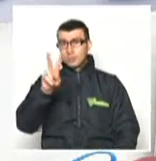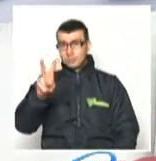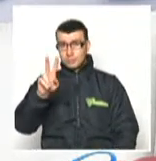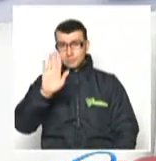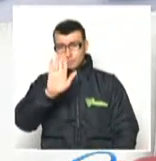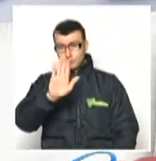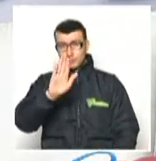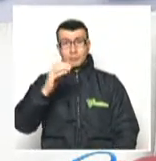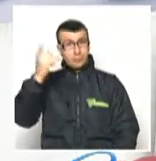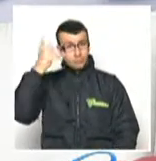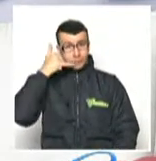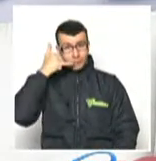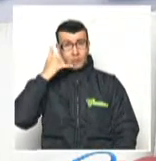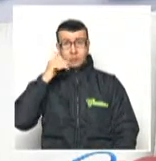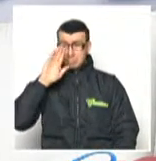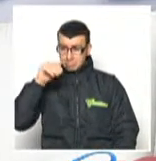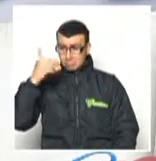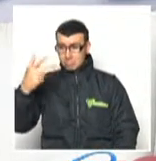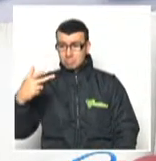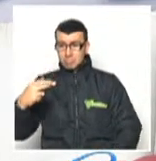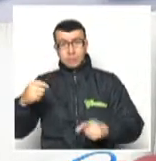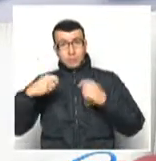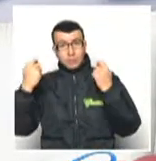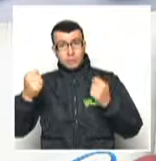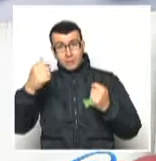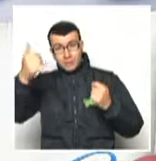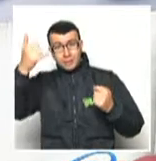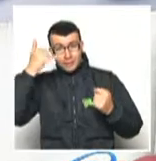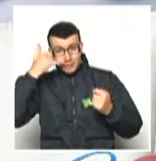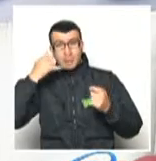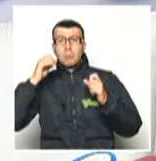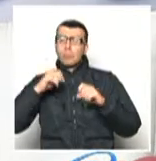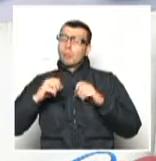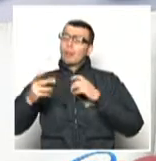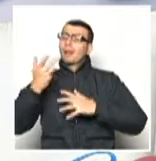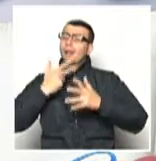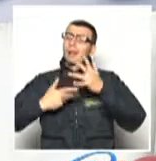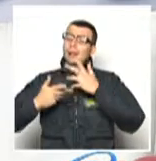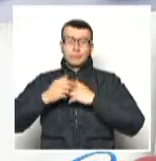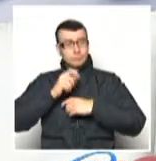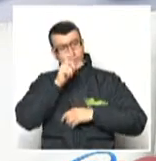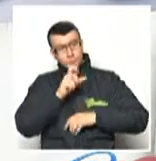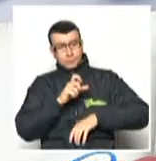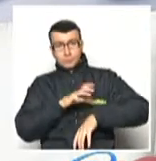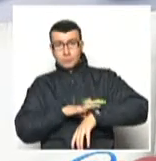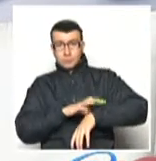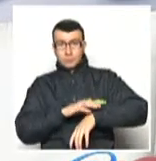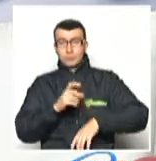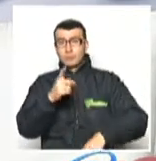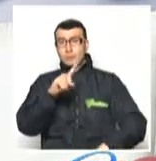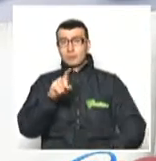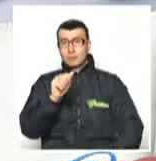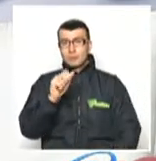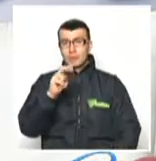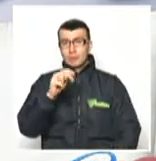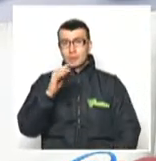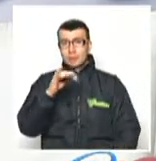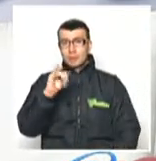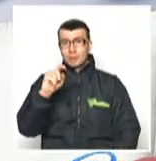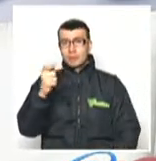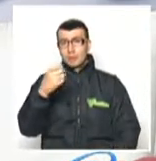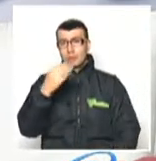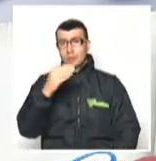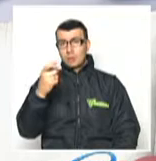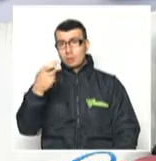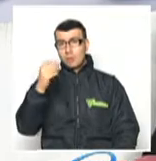018000-127-222 para que ustedes, después del corte comerciales, también puedan interactuar con el doctor Santiago González, resuelvan tantas